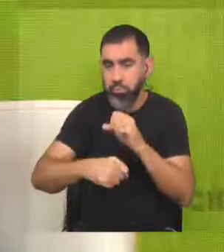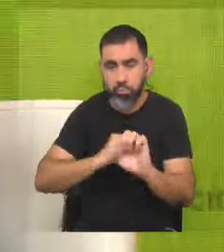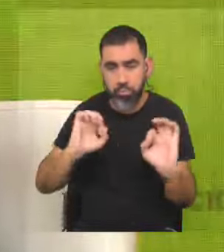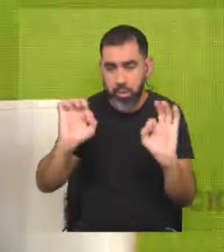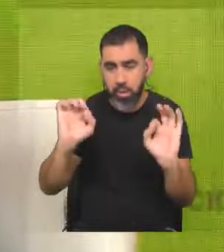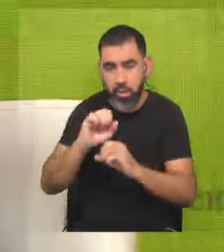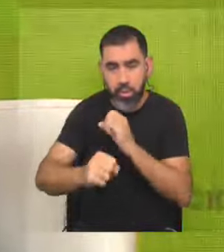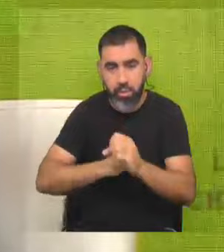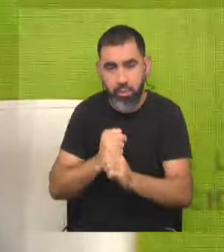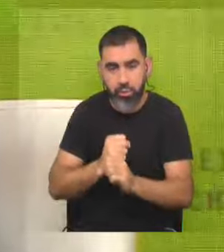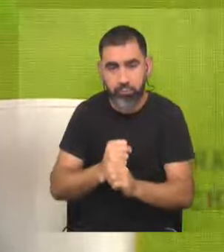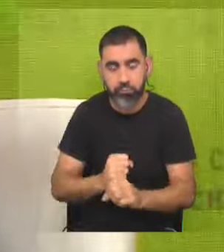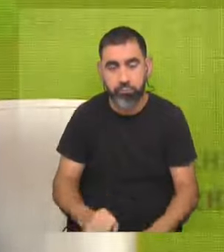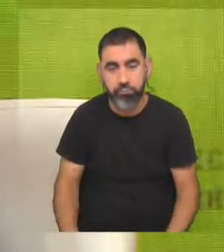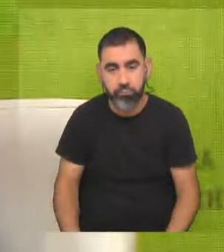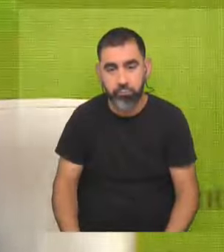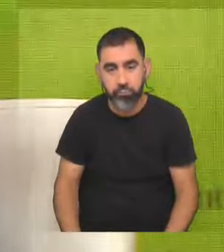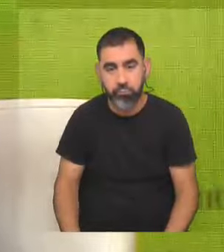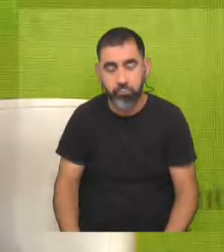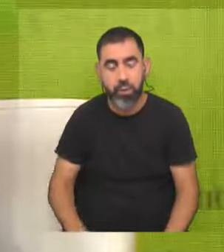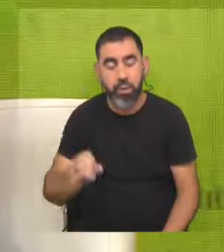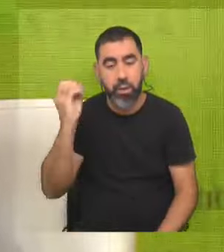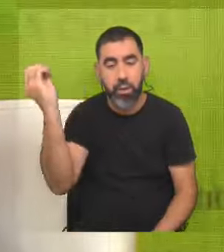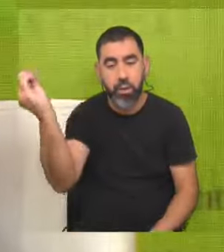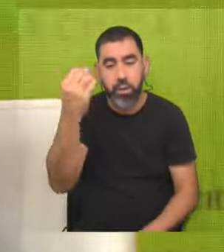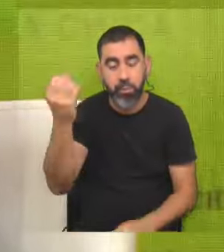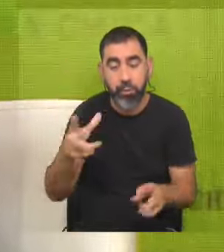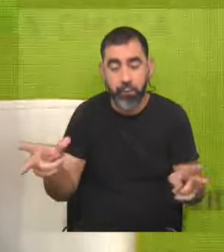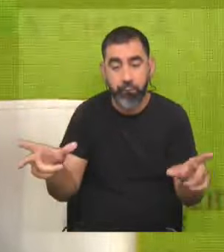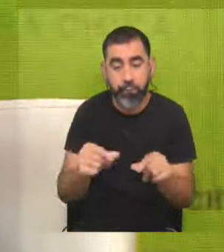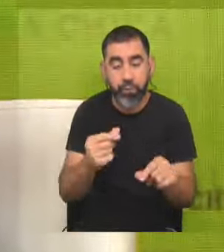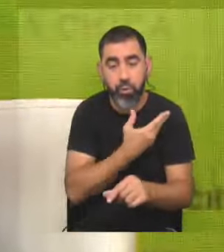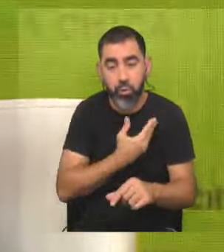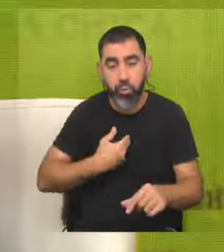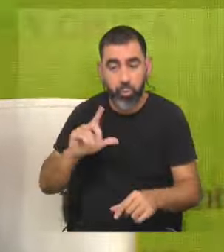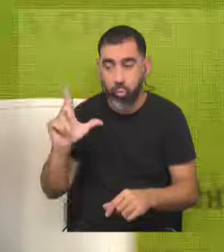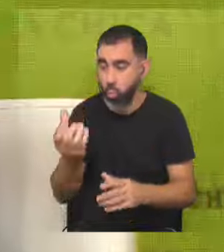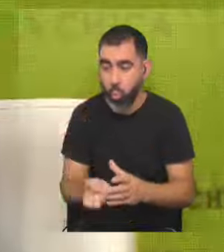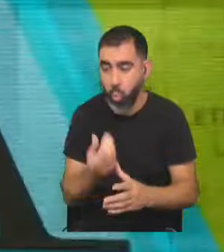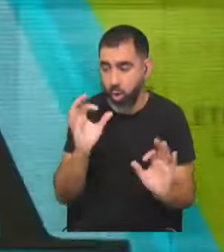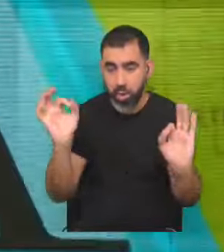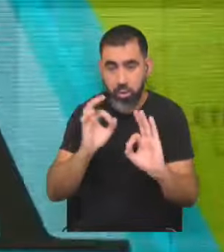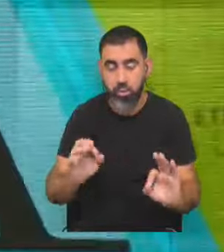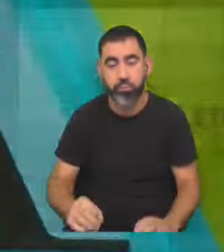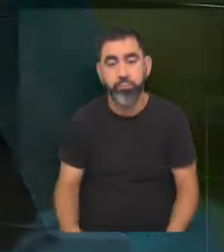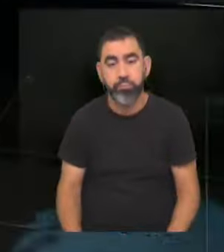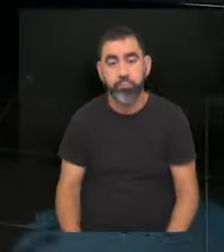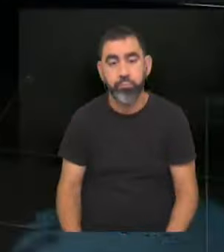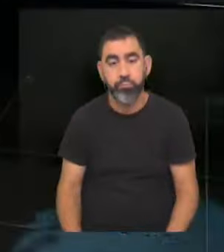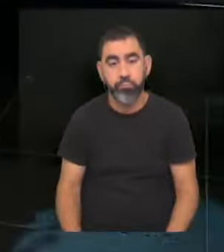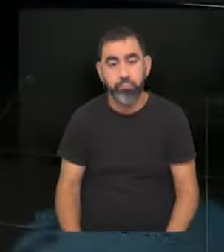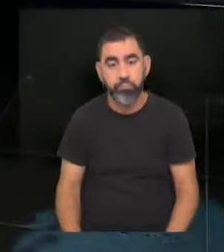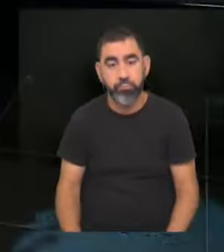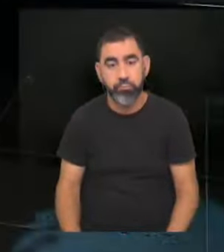no no no están previstos los recursos para eso o sea la emergencia se va a terminar el periodo sin tener la nueva emergencia